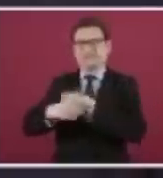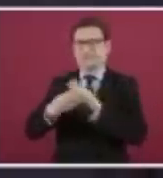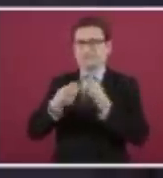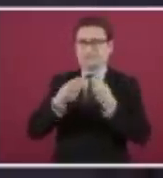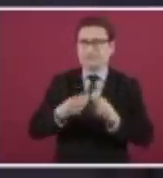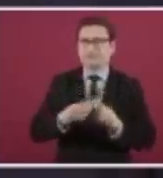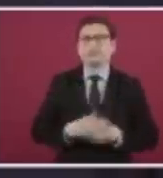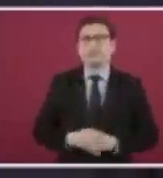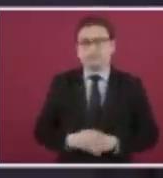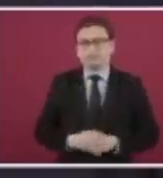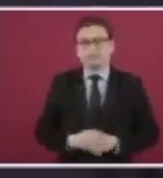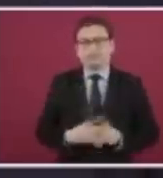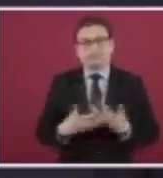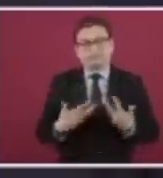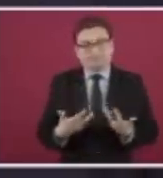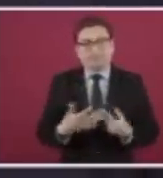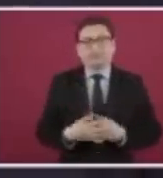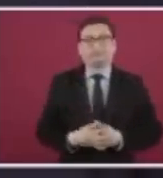Entonces,